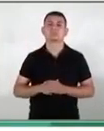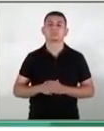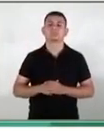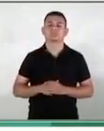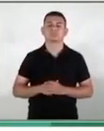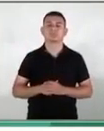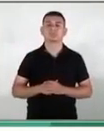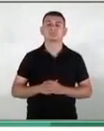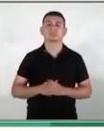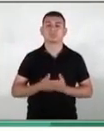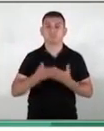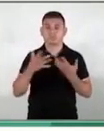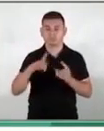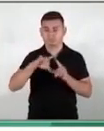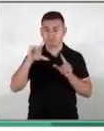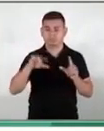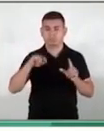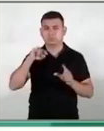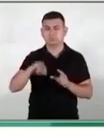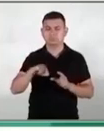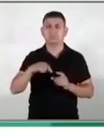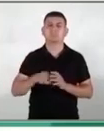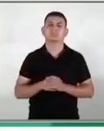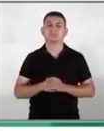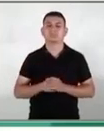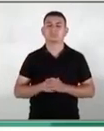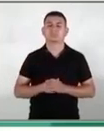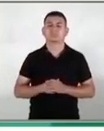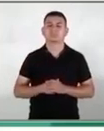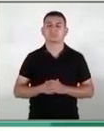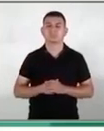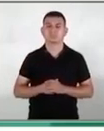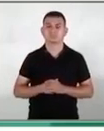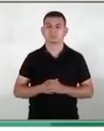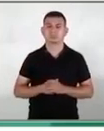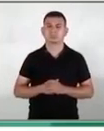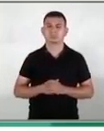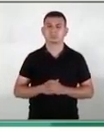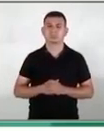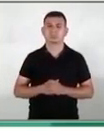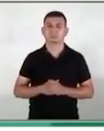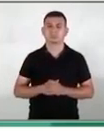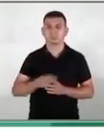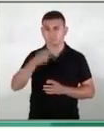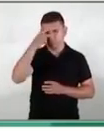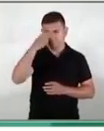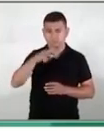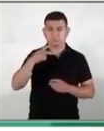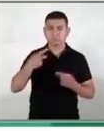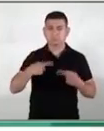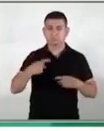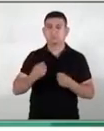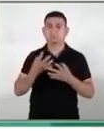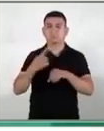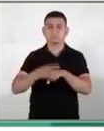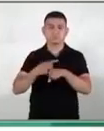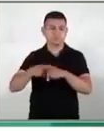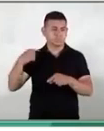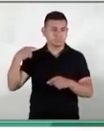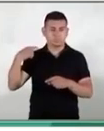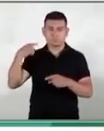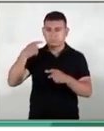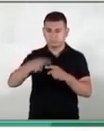al panorama nacional, podemos ver un número de casos confirmados hasta la fecha